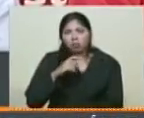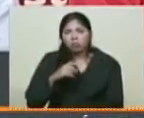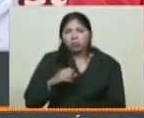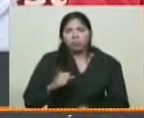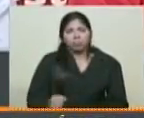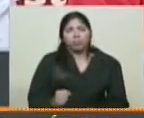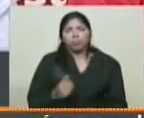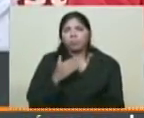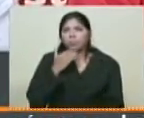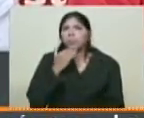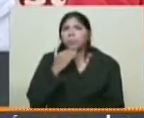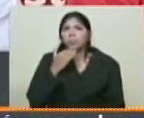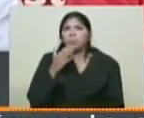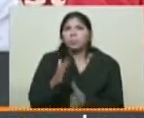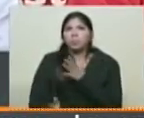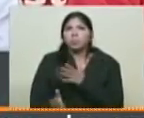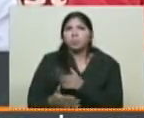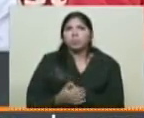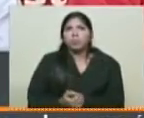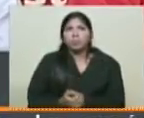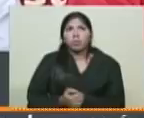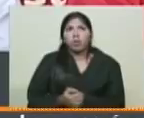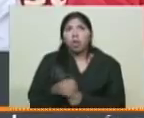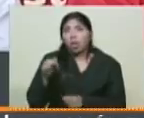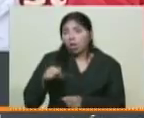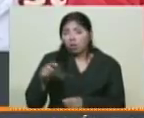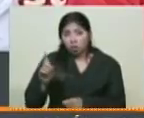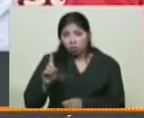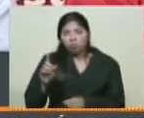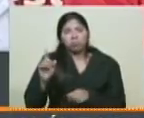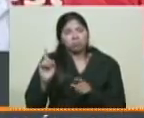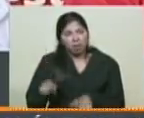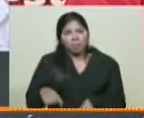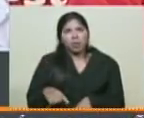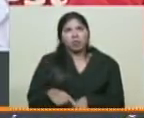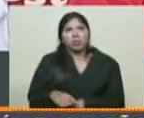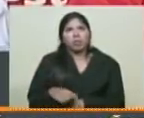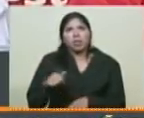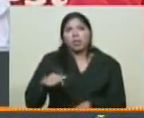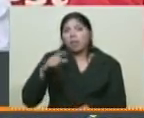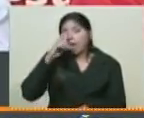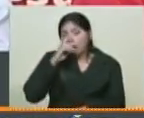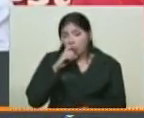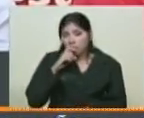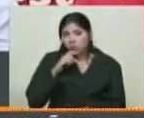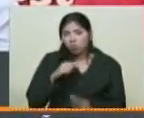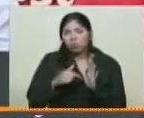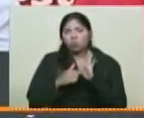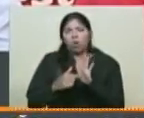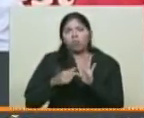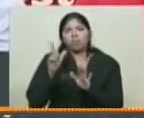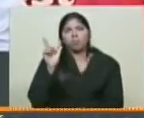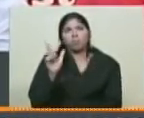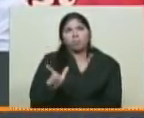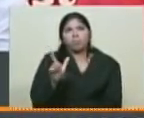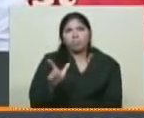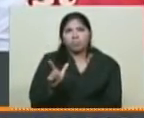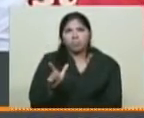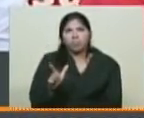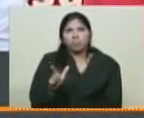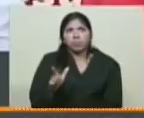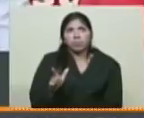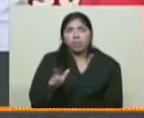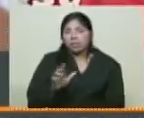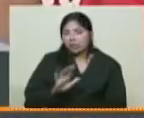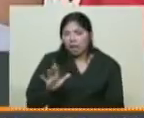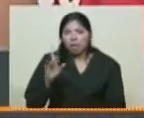sigue haciendo historia. Y esta no será la excepción y por el contrario, el 2018, este Partido Socialista Unido de Venezuela está